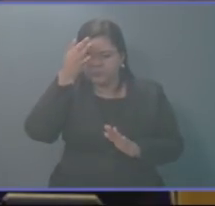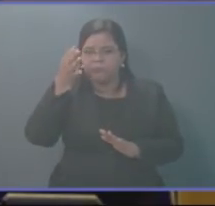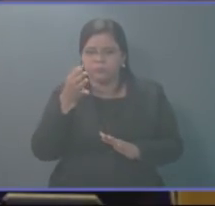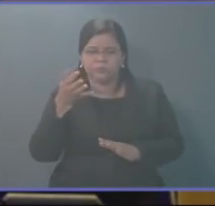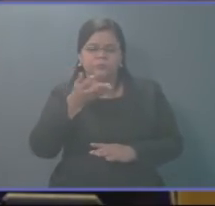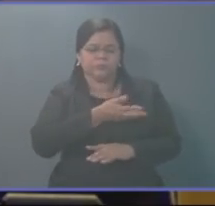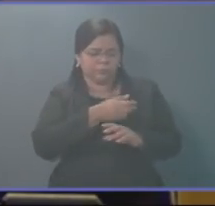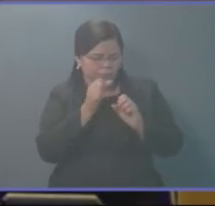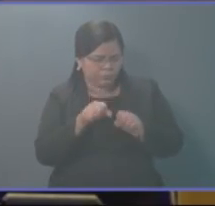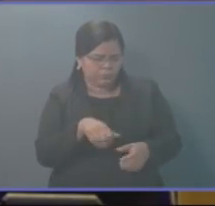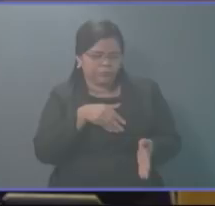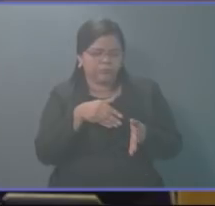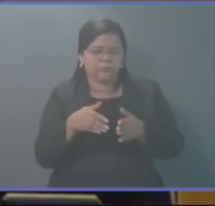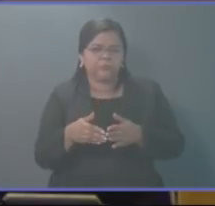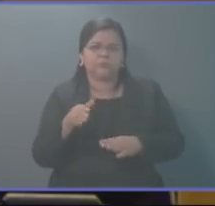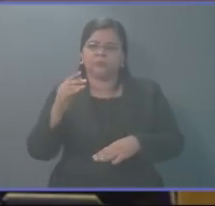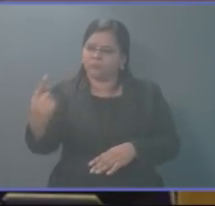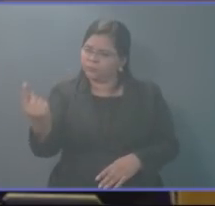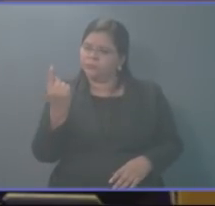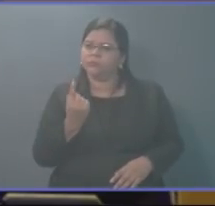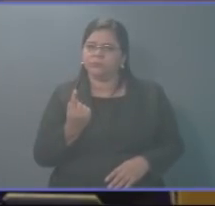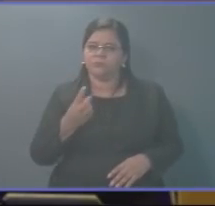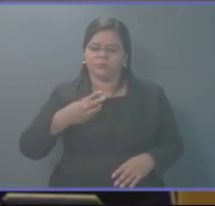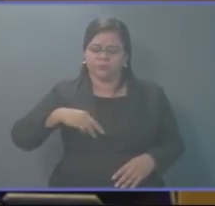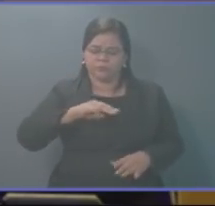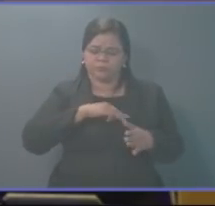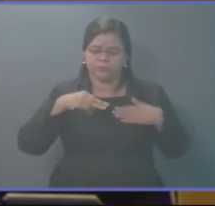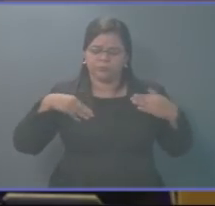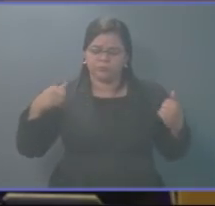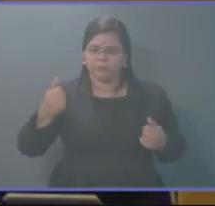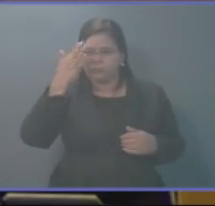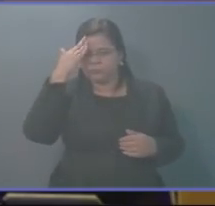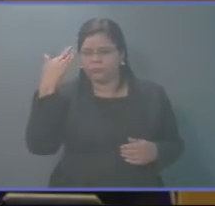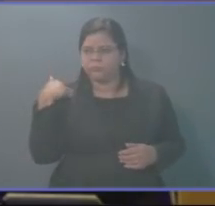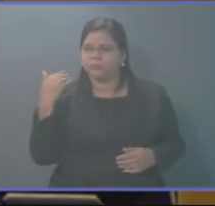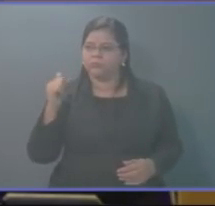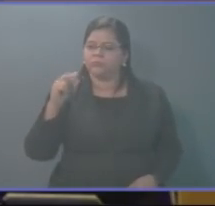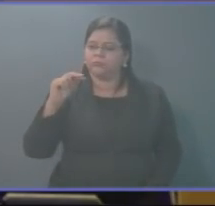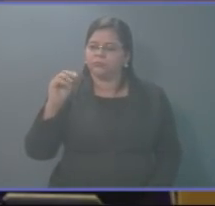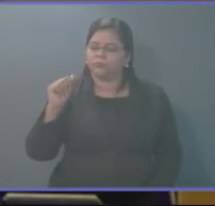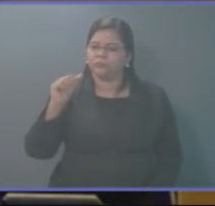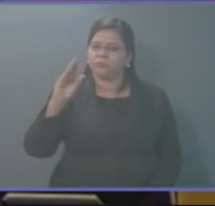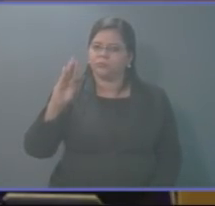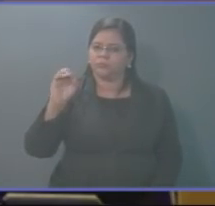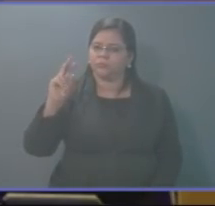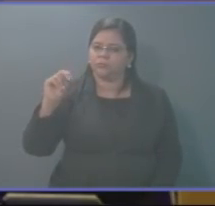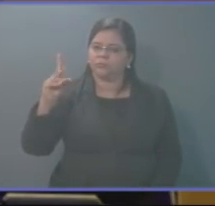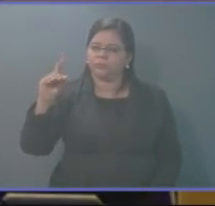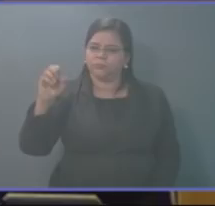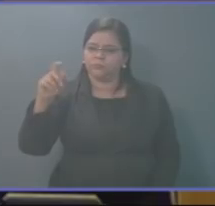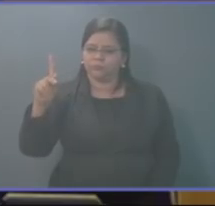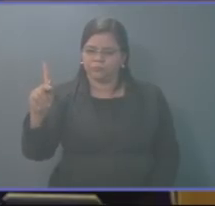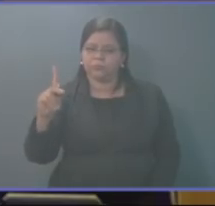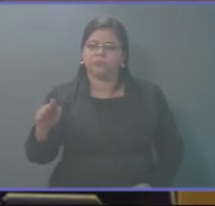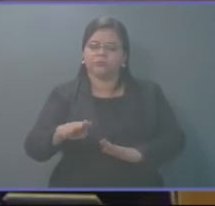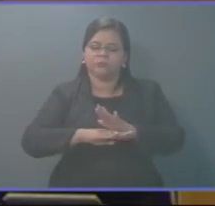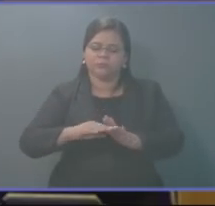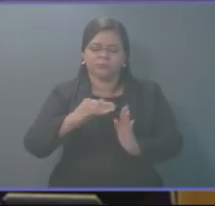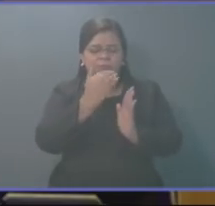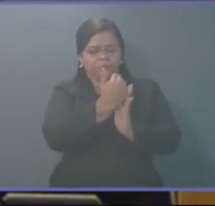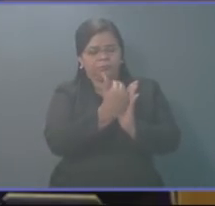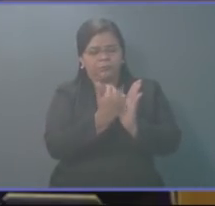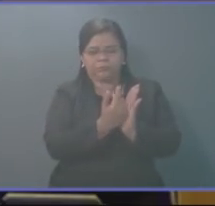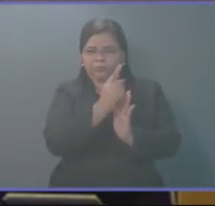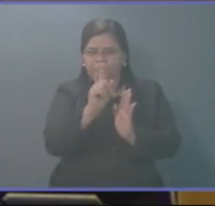pertinente que se proceda a la interpelación de la ministra de Salud, doctora Ana del Carmen Orellana Bendec, conforme al listado de preguntas